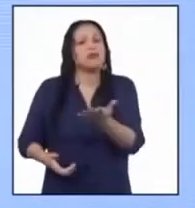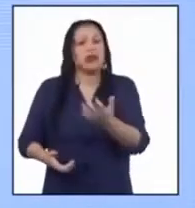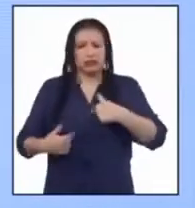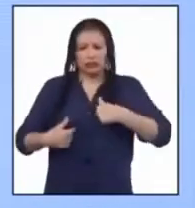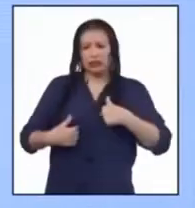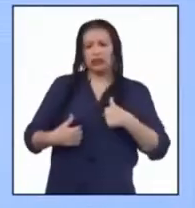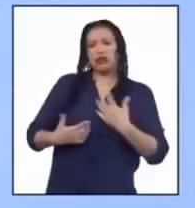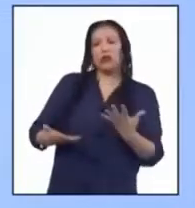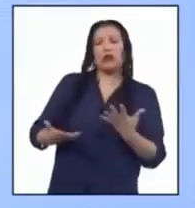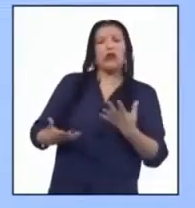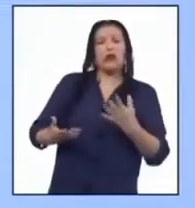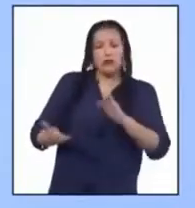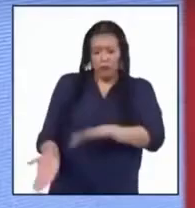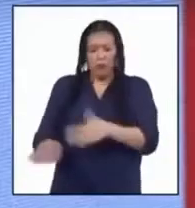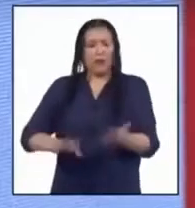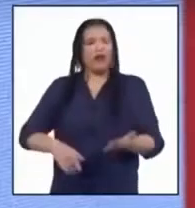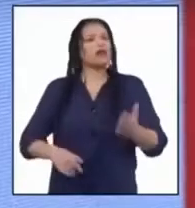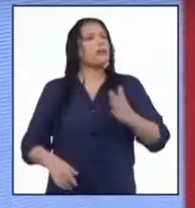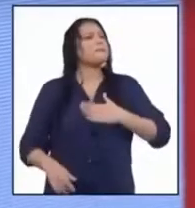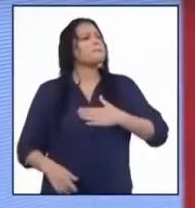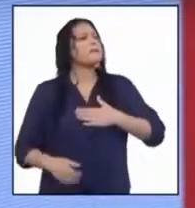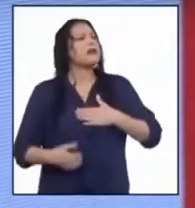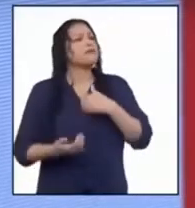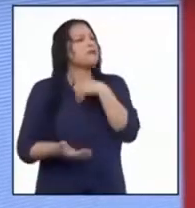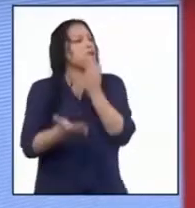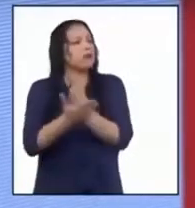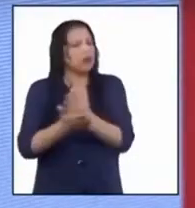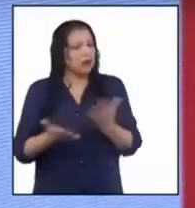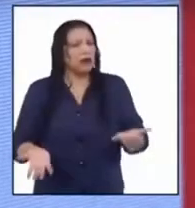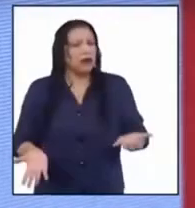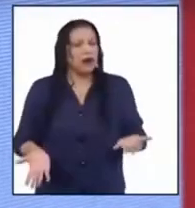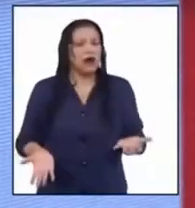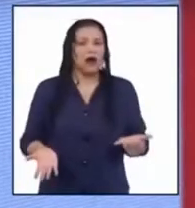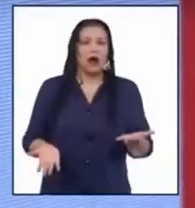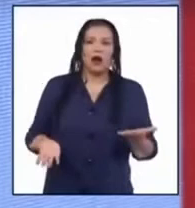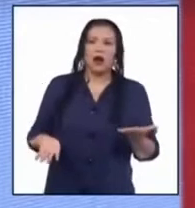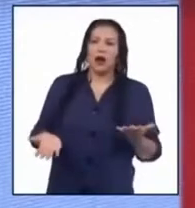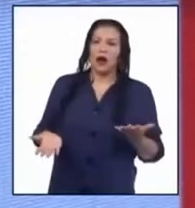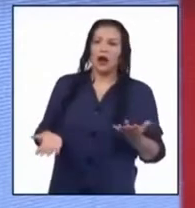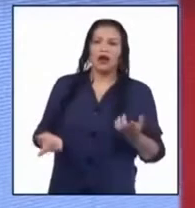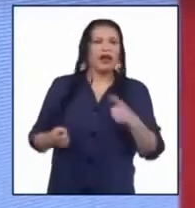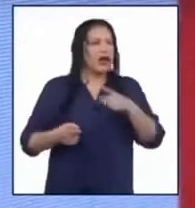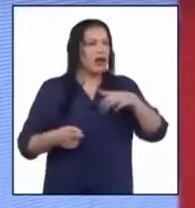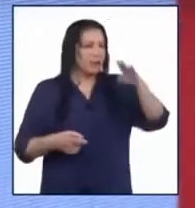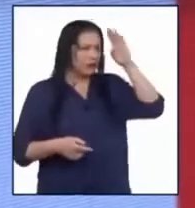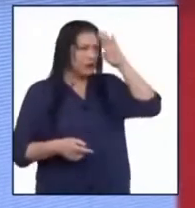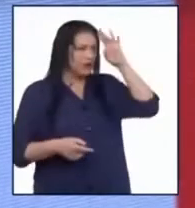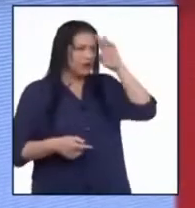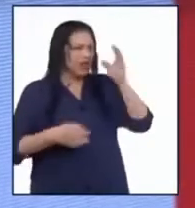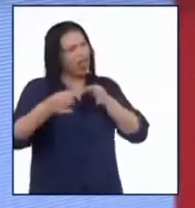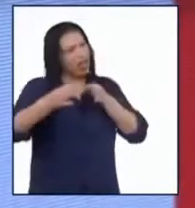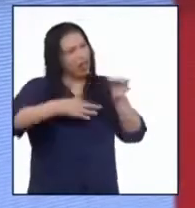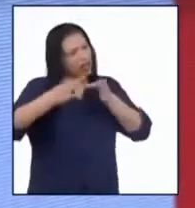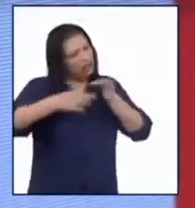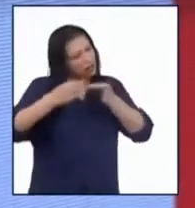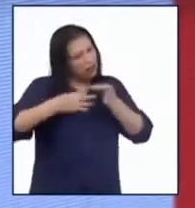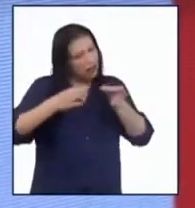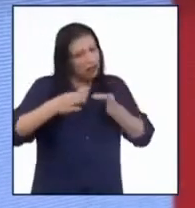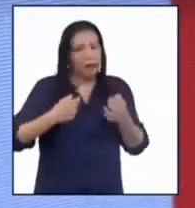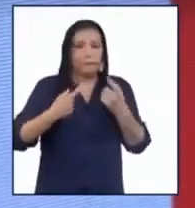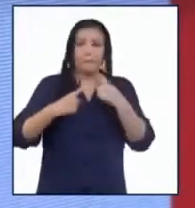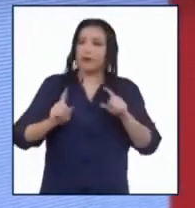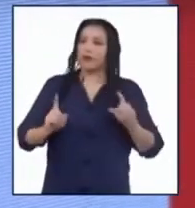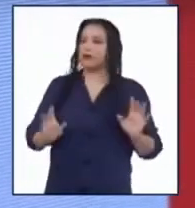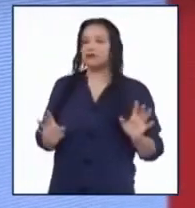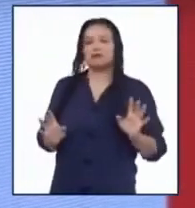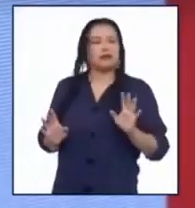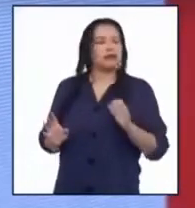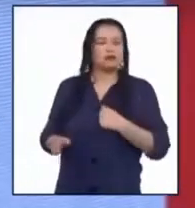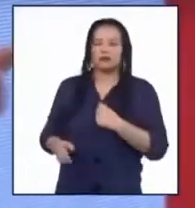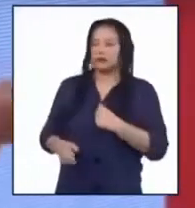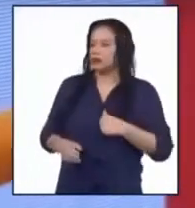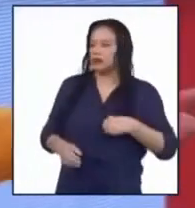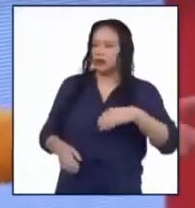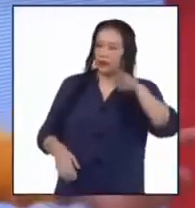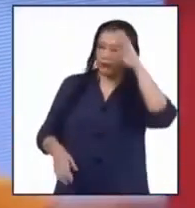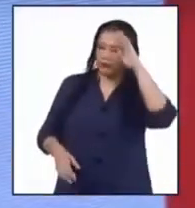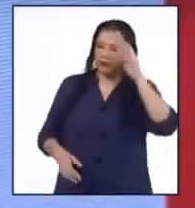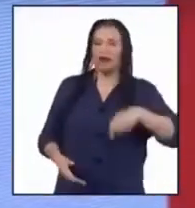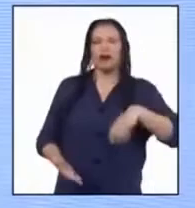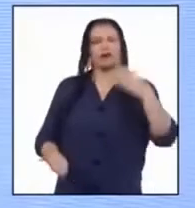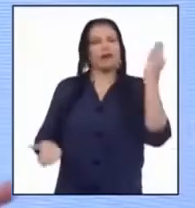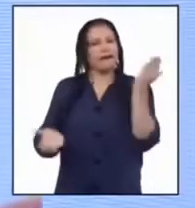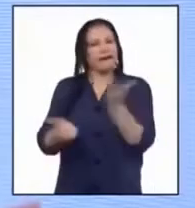me muero. Eso es cosa mía. Y le dan a la policía todos los argumentos posibles, pero nada, se quedan con su